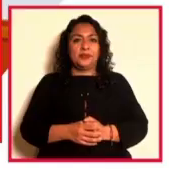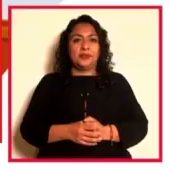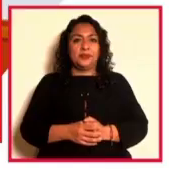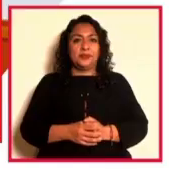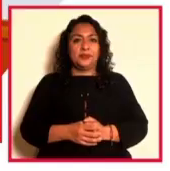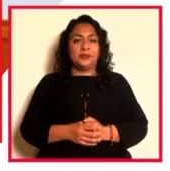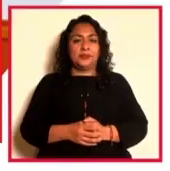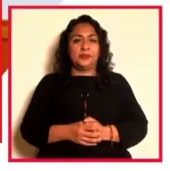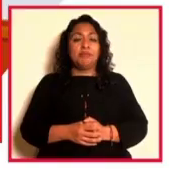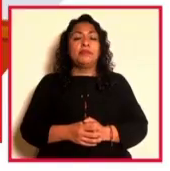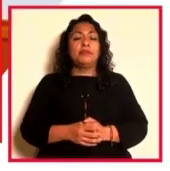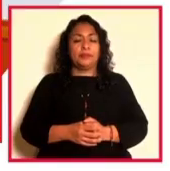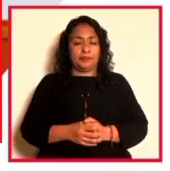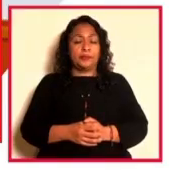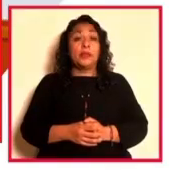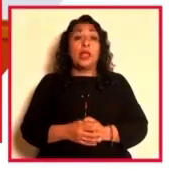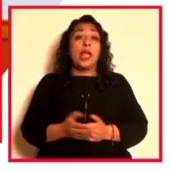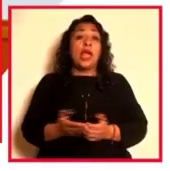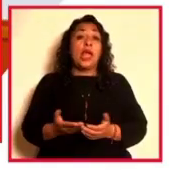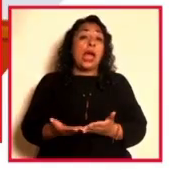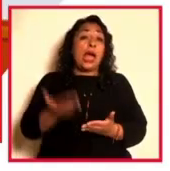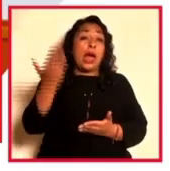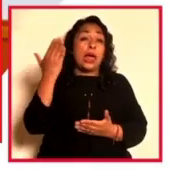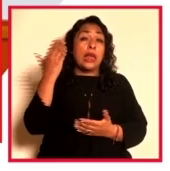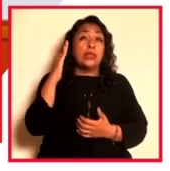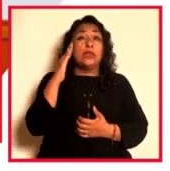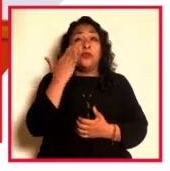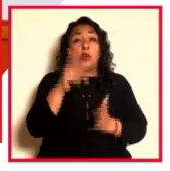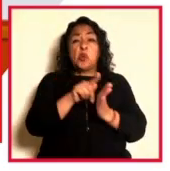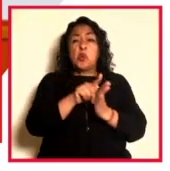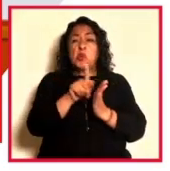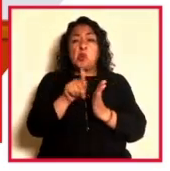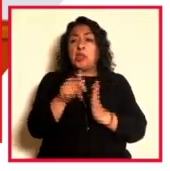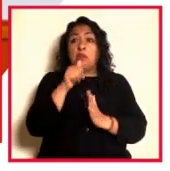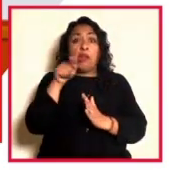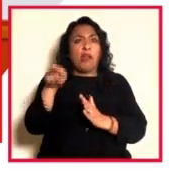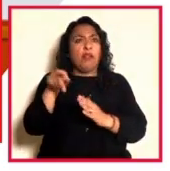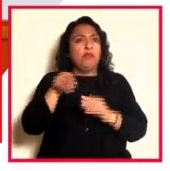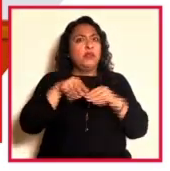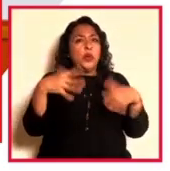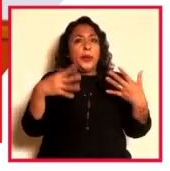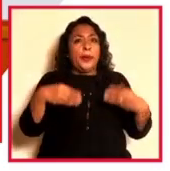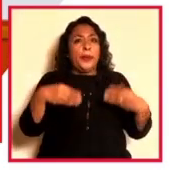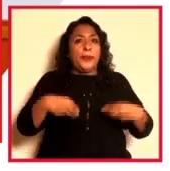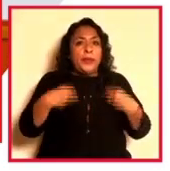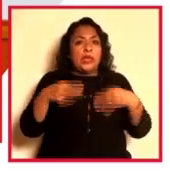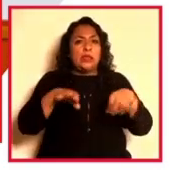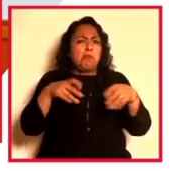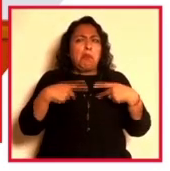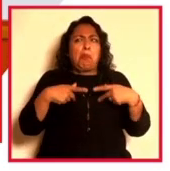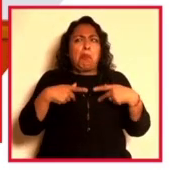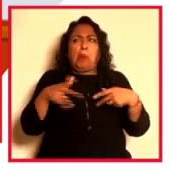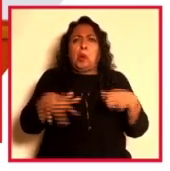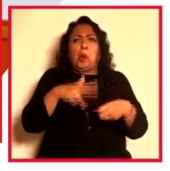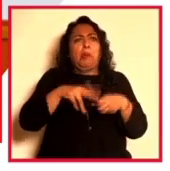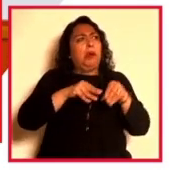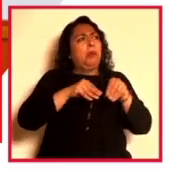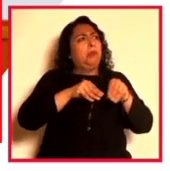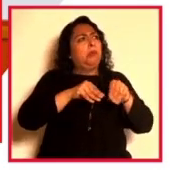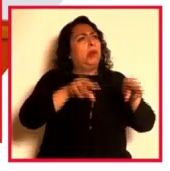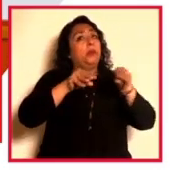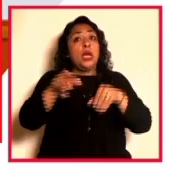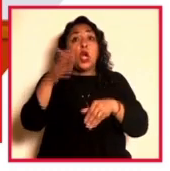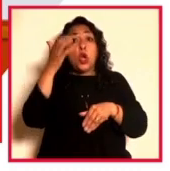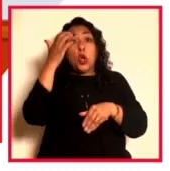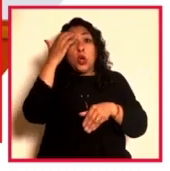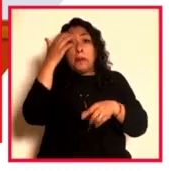antes de que existiera Facebook o Twitter ella volvía tendencia a la vida y oficios de personas comunes nos ha hecho conocer gente de a pie